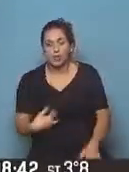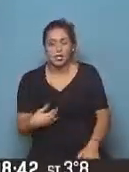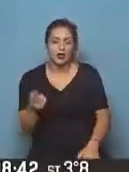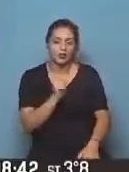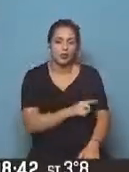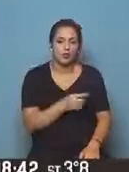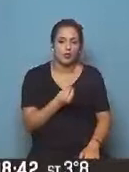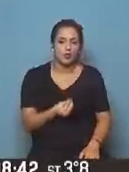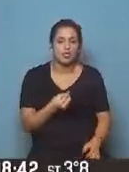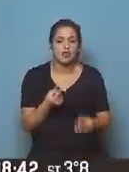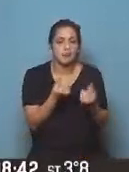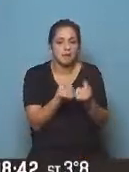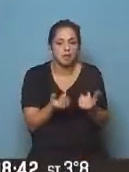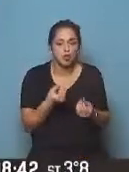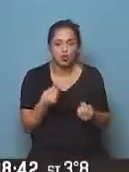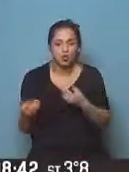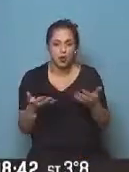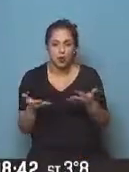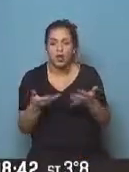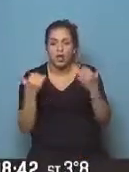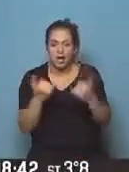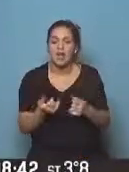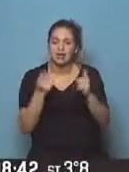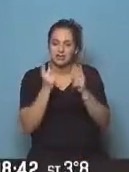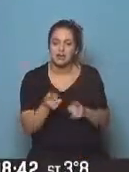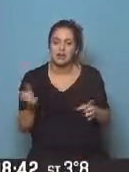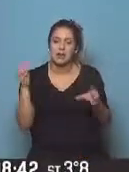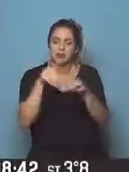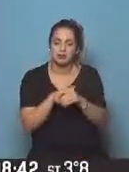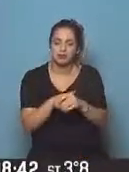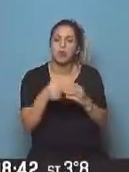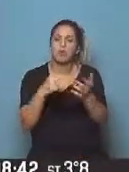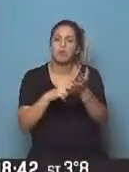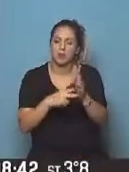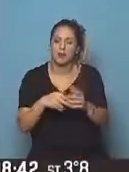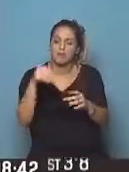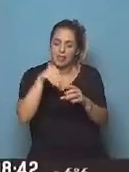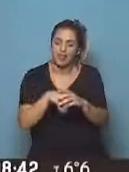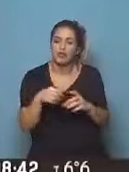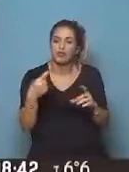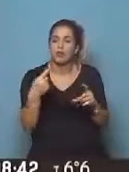a todo esto hay que agregarle que hay también componentes de crisis políticas importantes